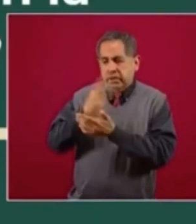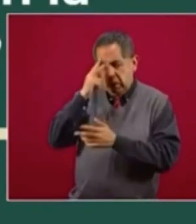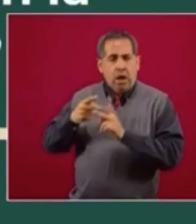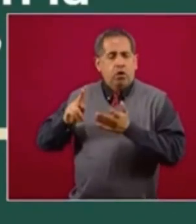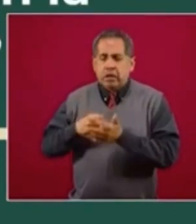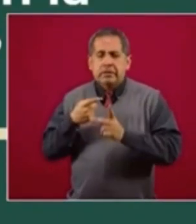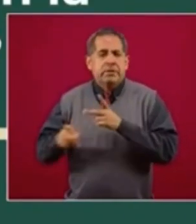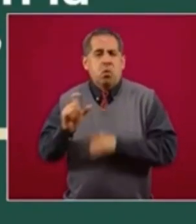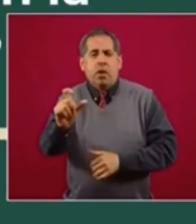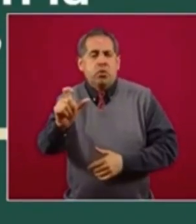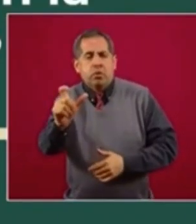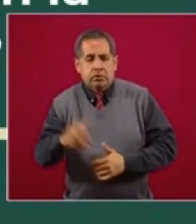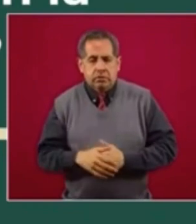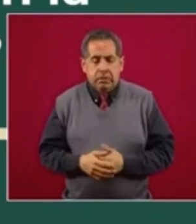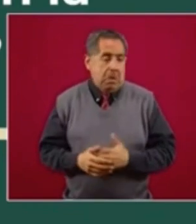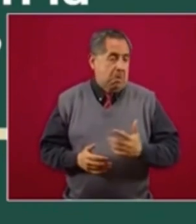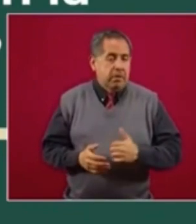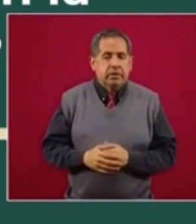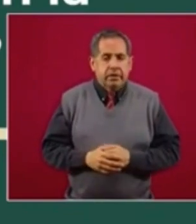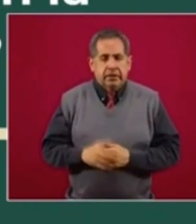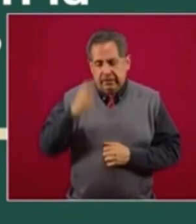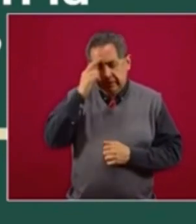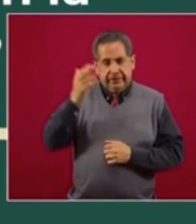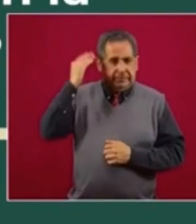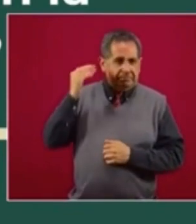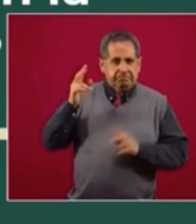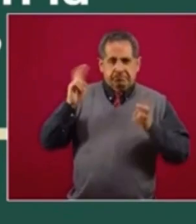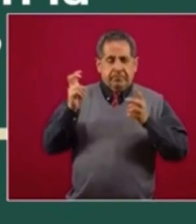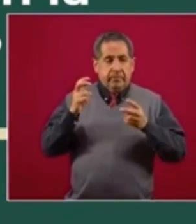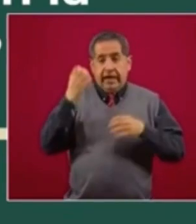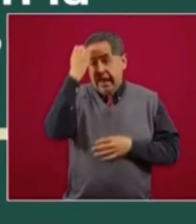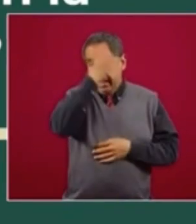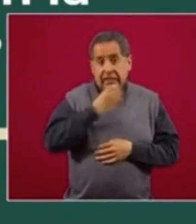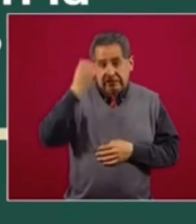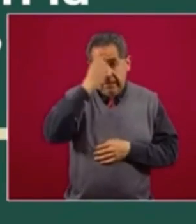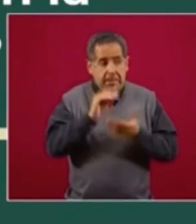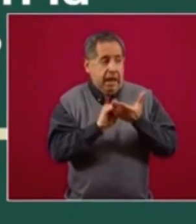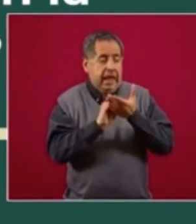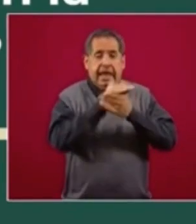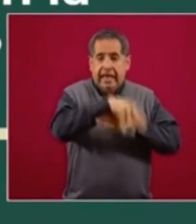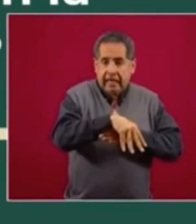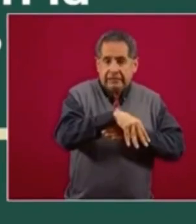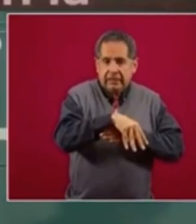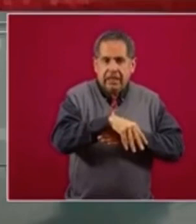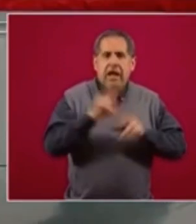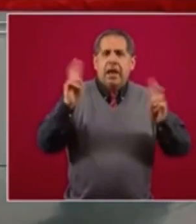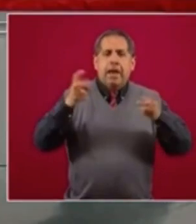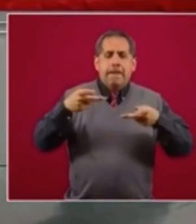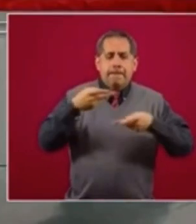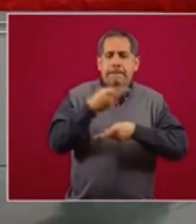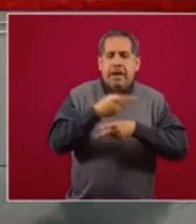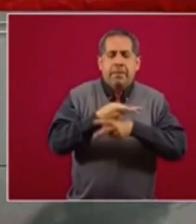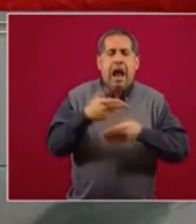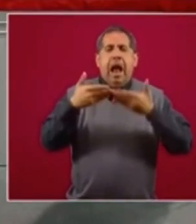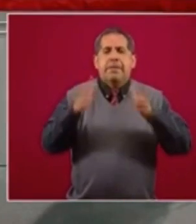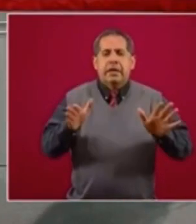Pablo. Teníamos un tema de presentación de exámenes. La preparatoria abierta es un sistema